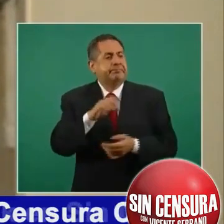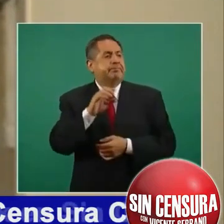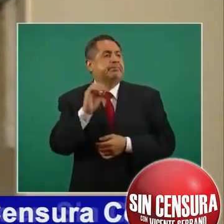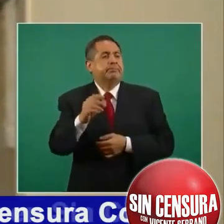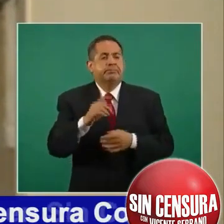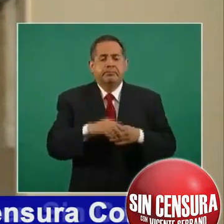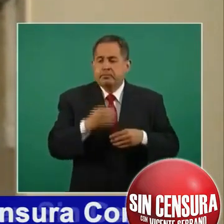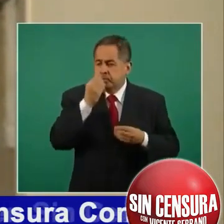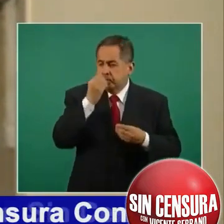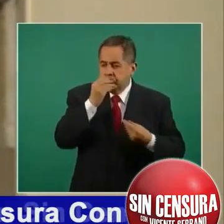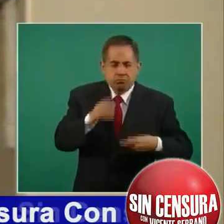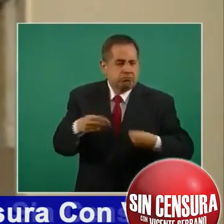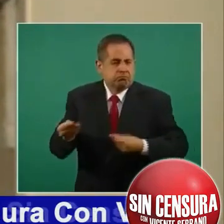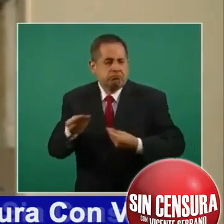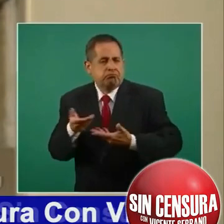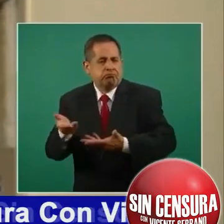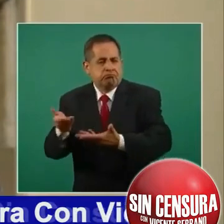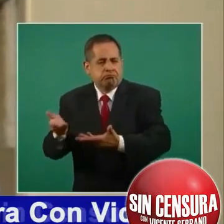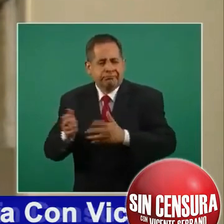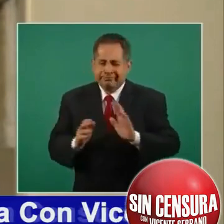proporción de alimentos, y que